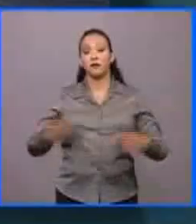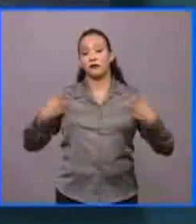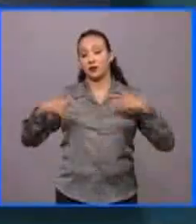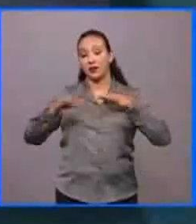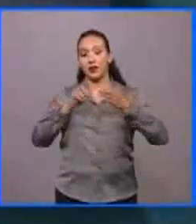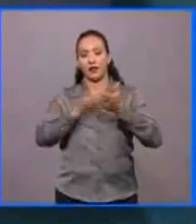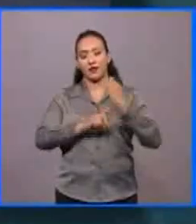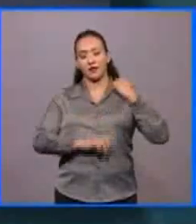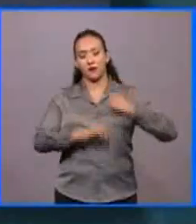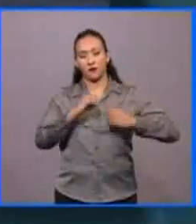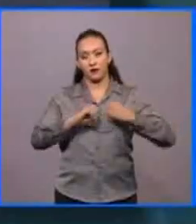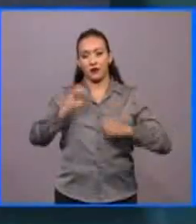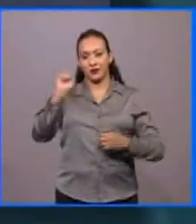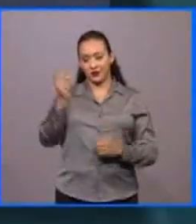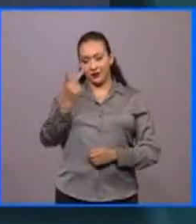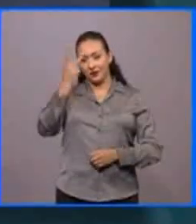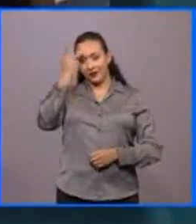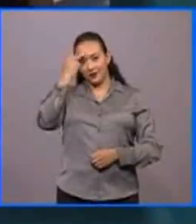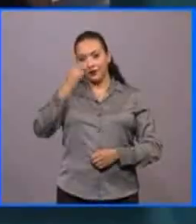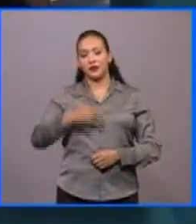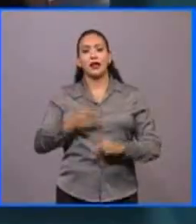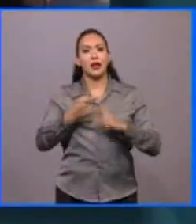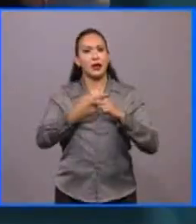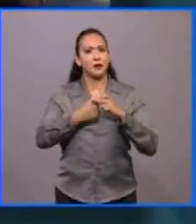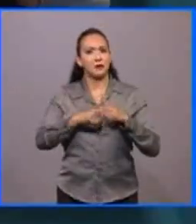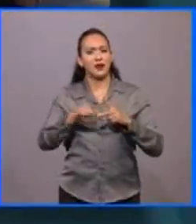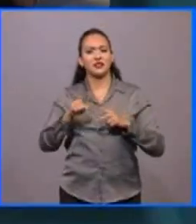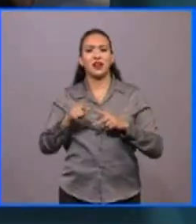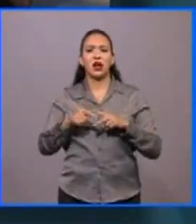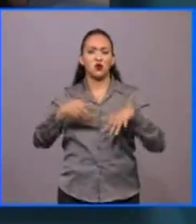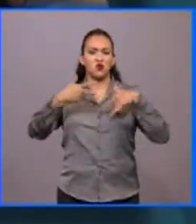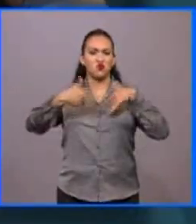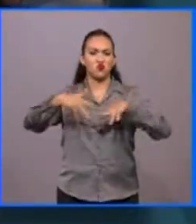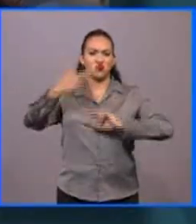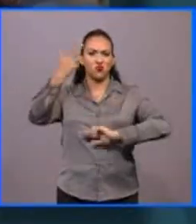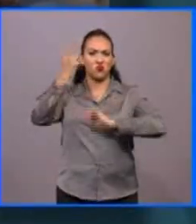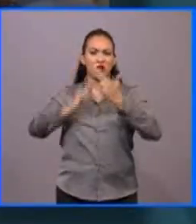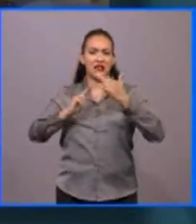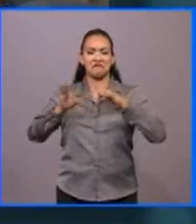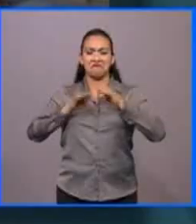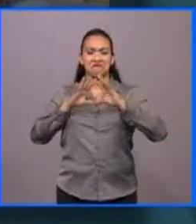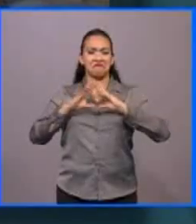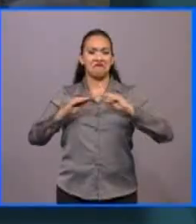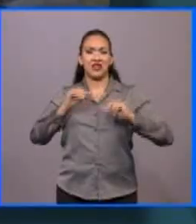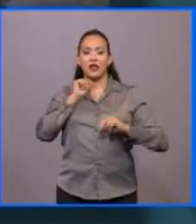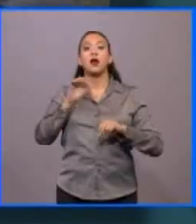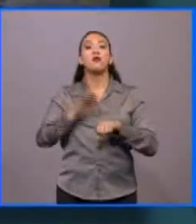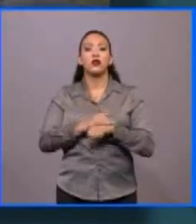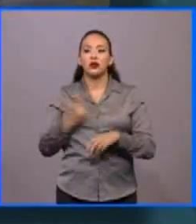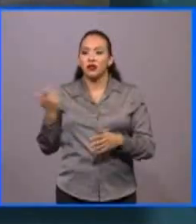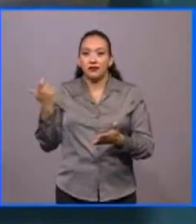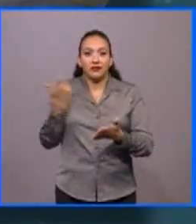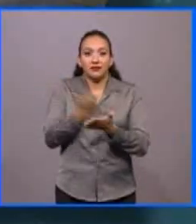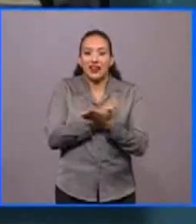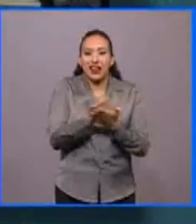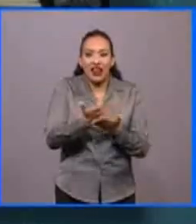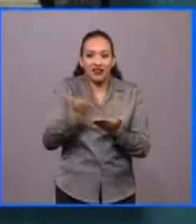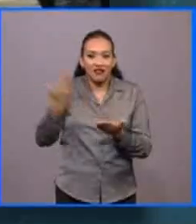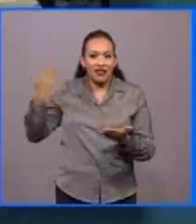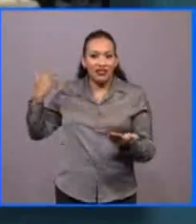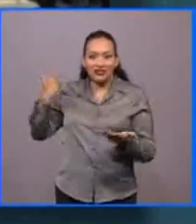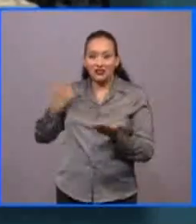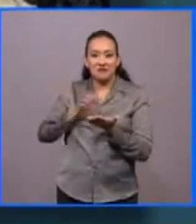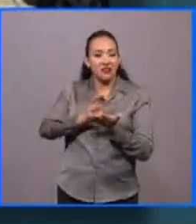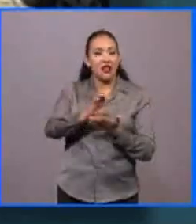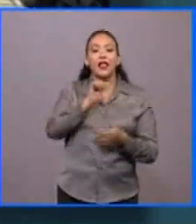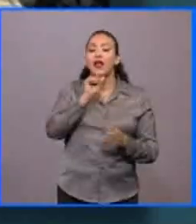Trabajadores del Poder Judicial de San Luis Potosí iniciaron un paro de labores indefinido en demanda del pago de salarios y prestaciones atrasadas,